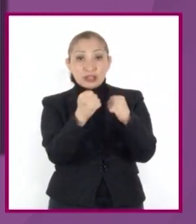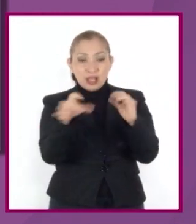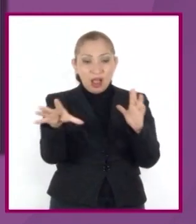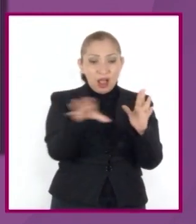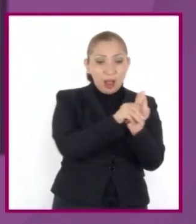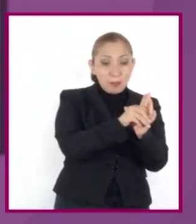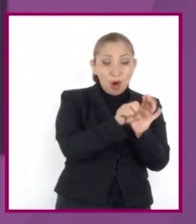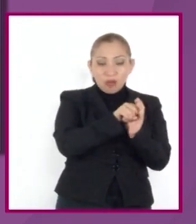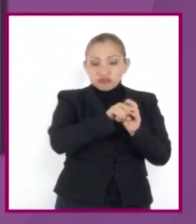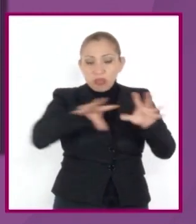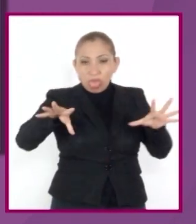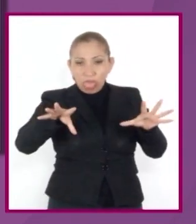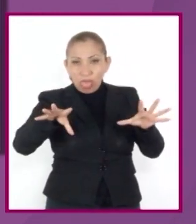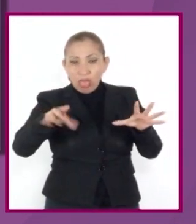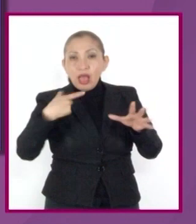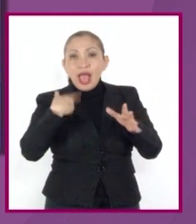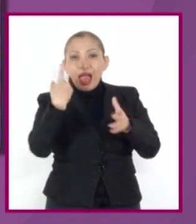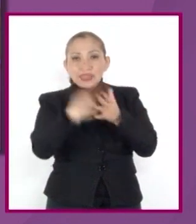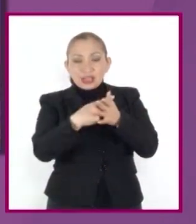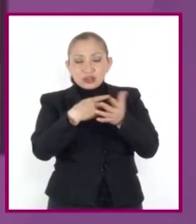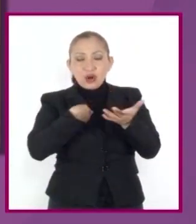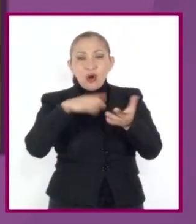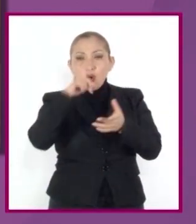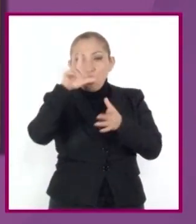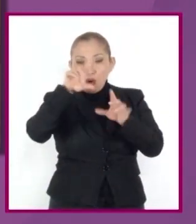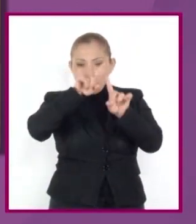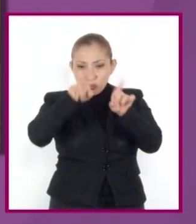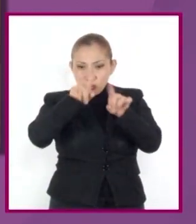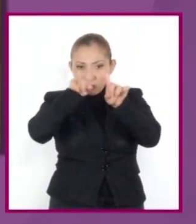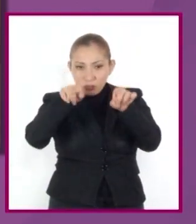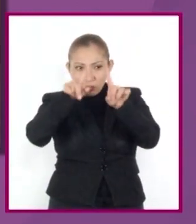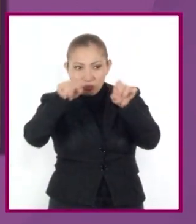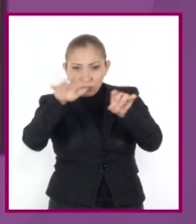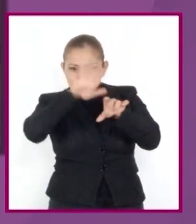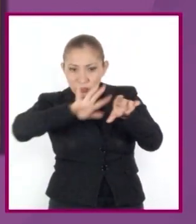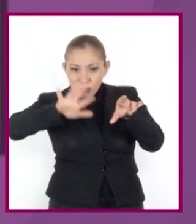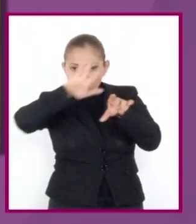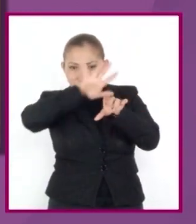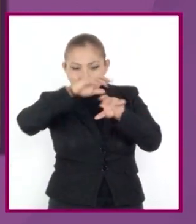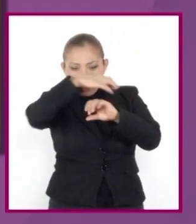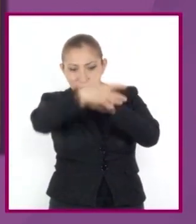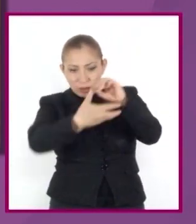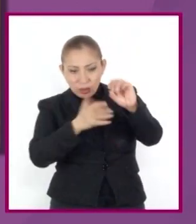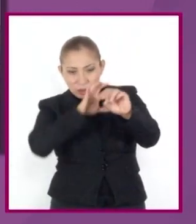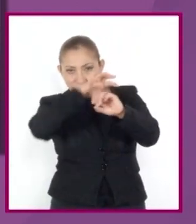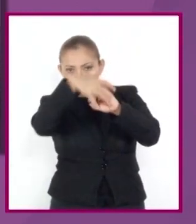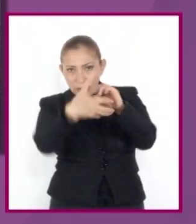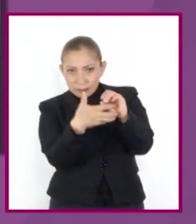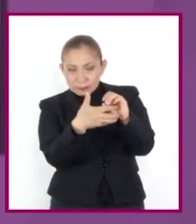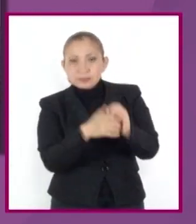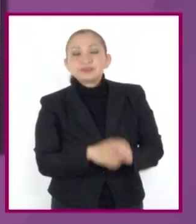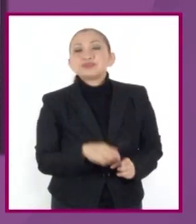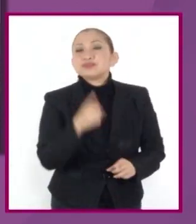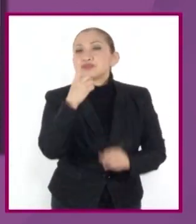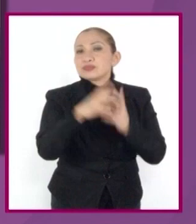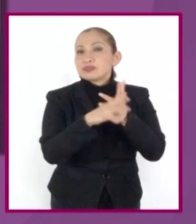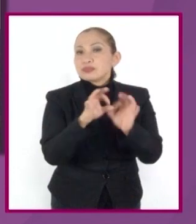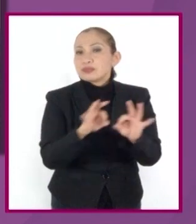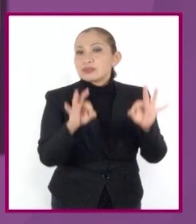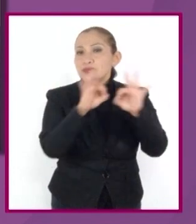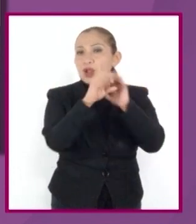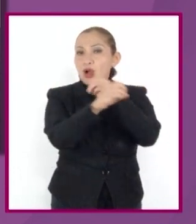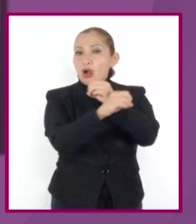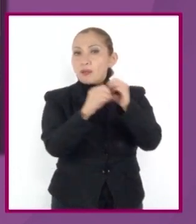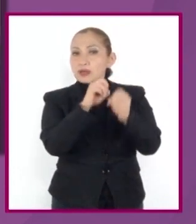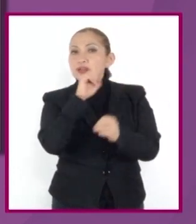y repulsión actúan en el campo eléctrico, es decir, en el espacio que rodea a las cargas. Cabe resaltar que los